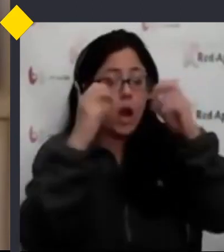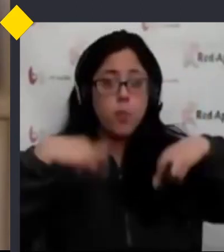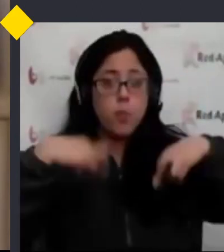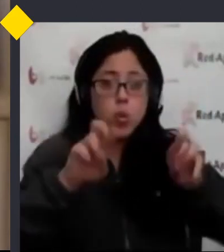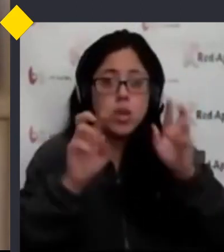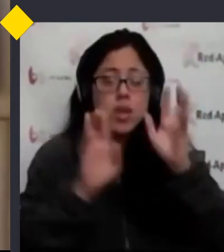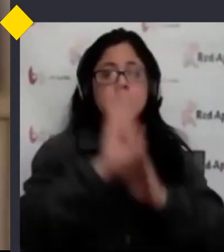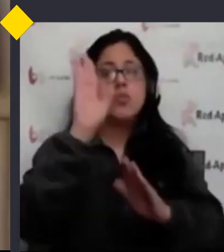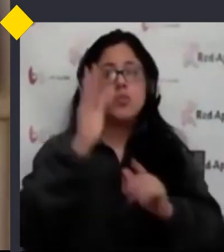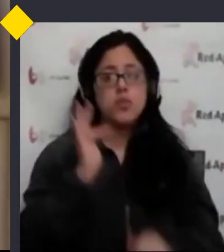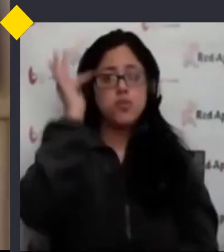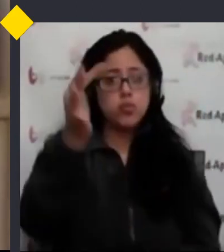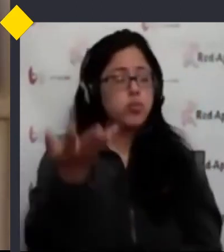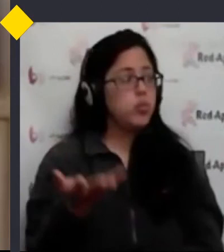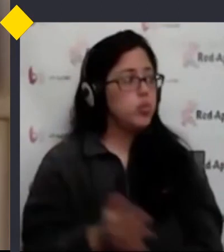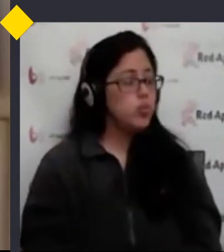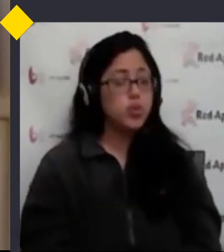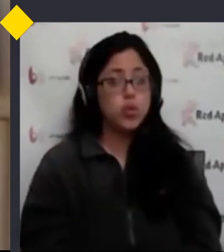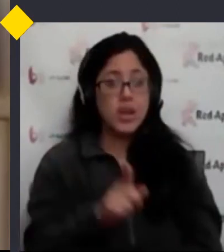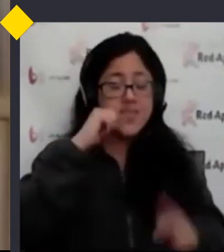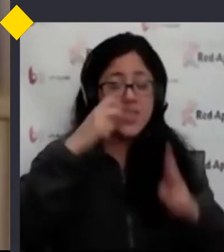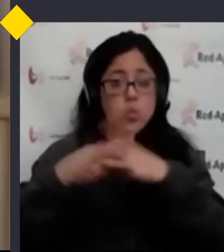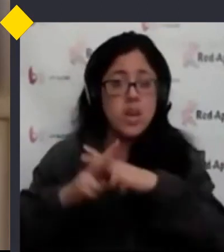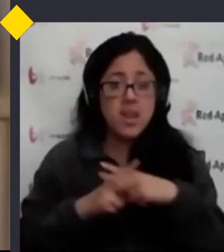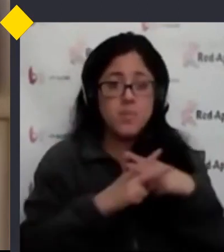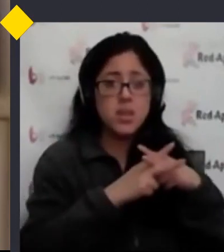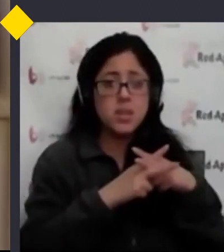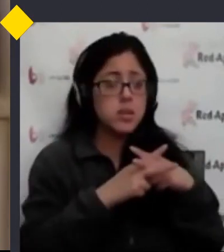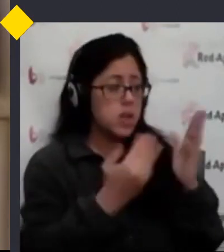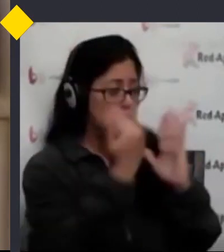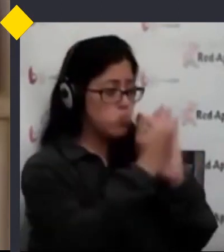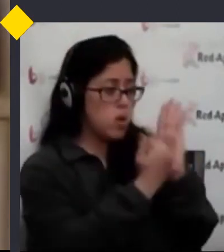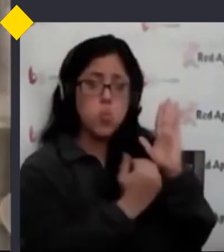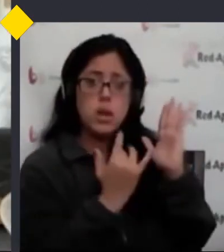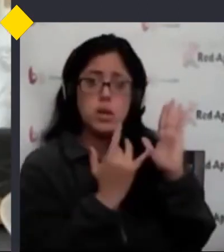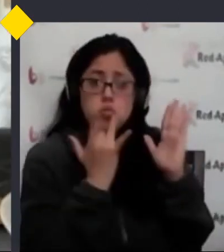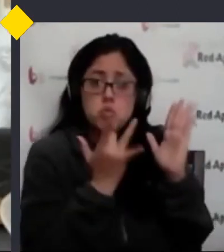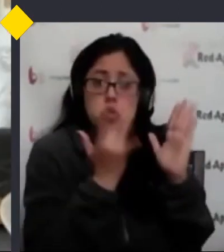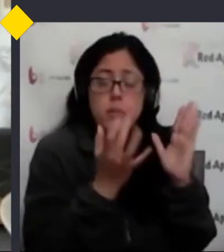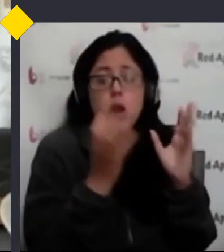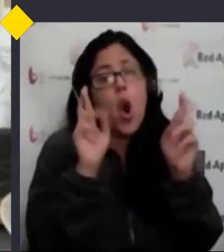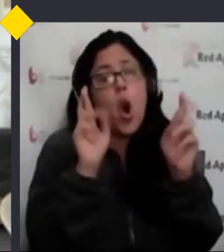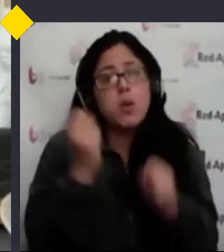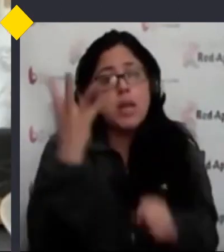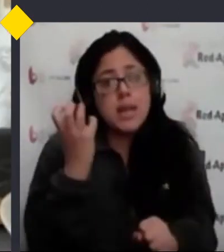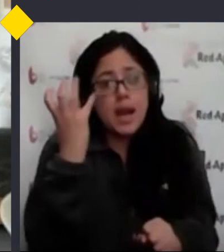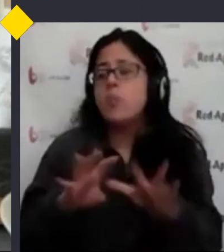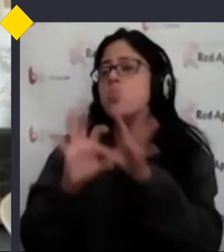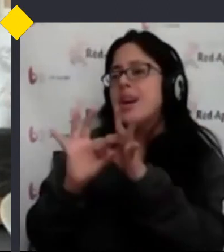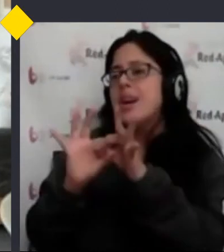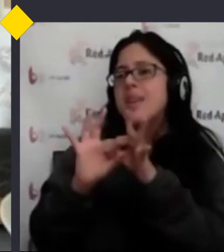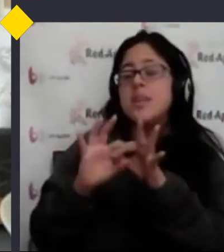futuro. Entonces, una herramienta concreta, un manual súper simple y ojalá lo descargue. No, gracias, Francisca. José Tomás quería, parece,